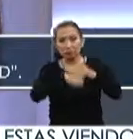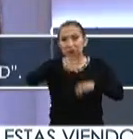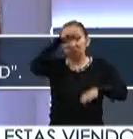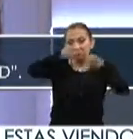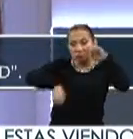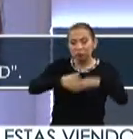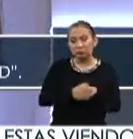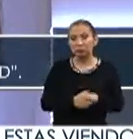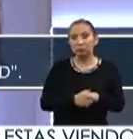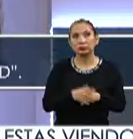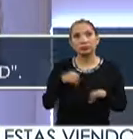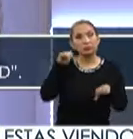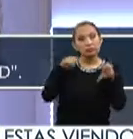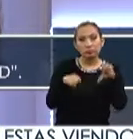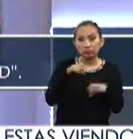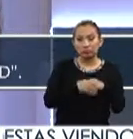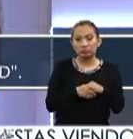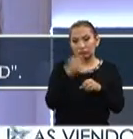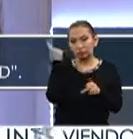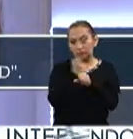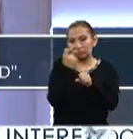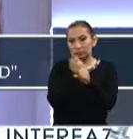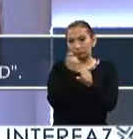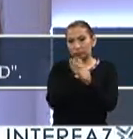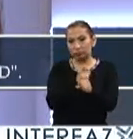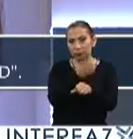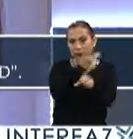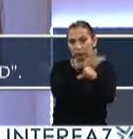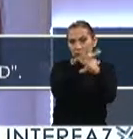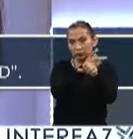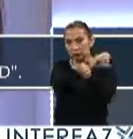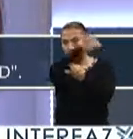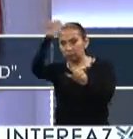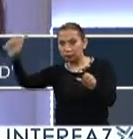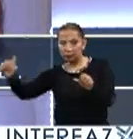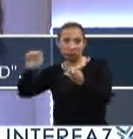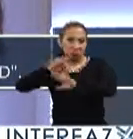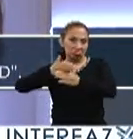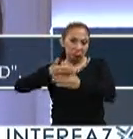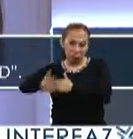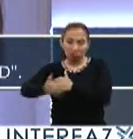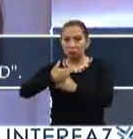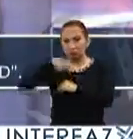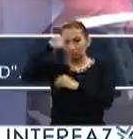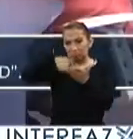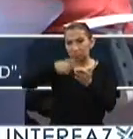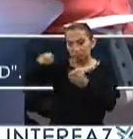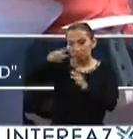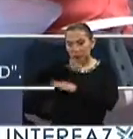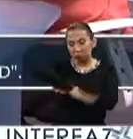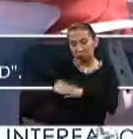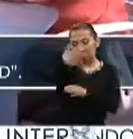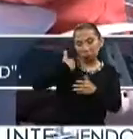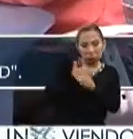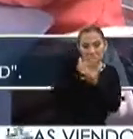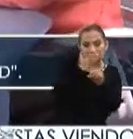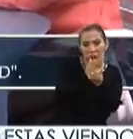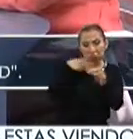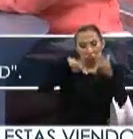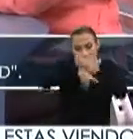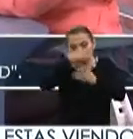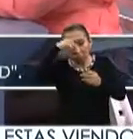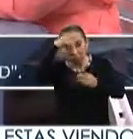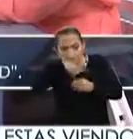¿Edades? Las edades, pues principalmente bachillerato en adelante. Yo creo que sería un público que podría acceder